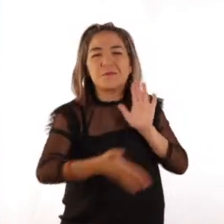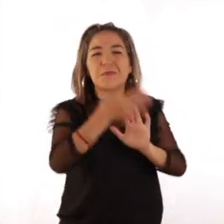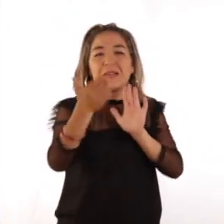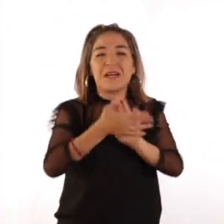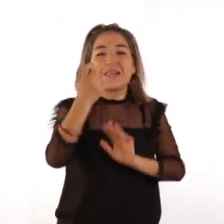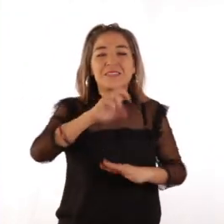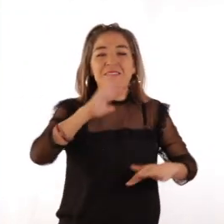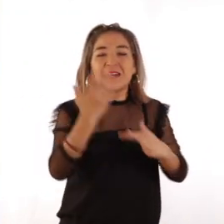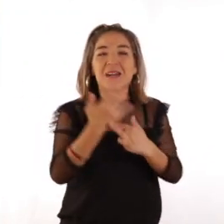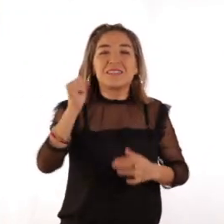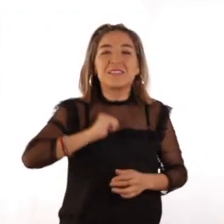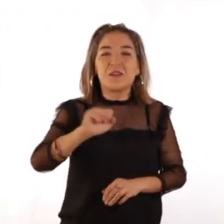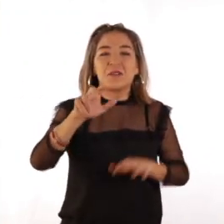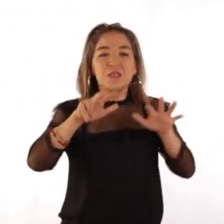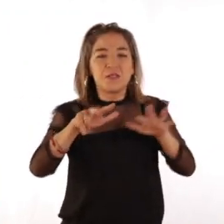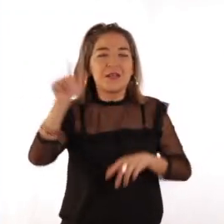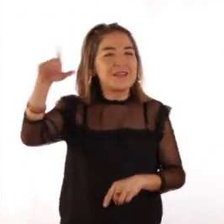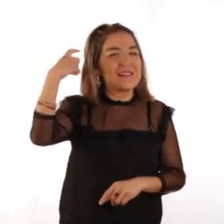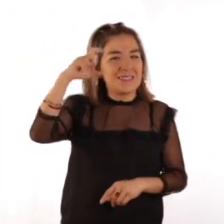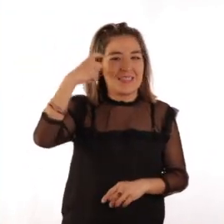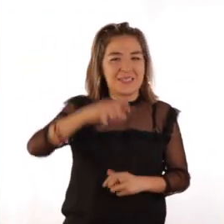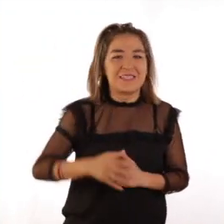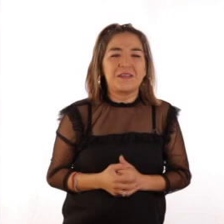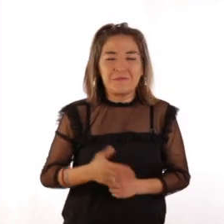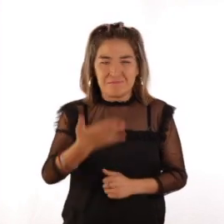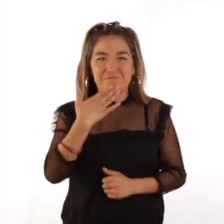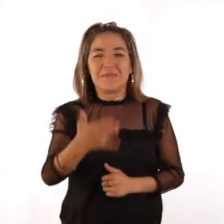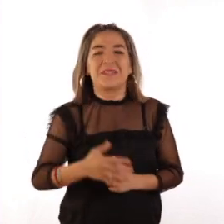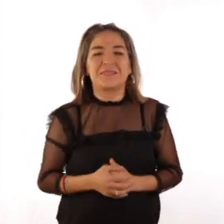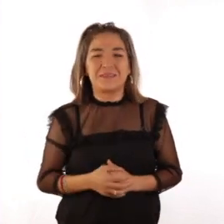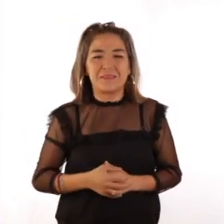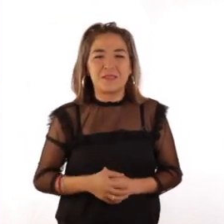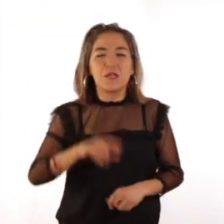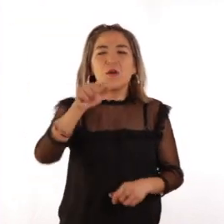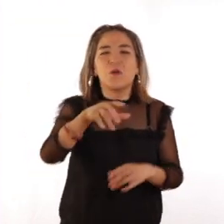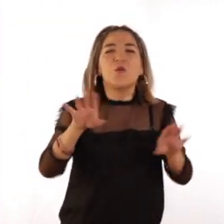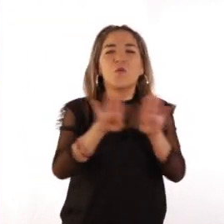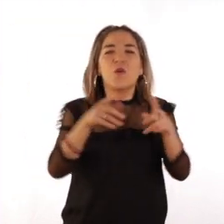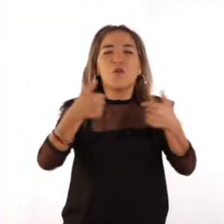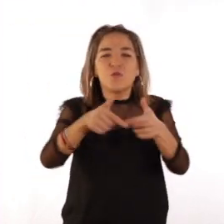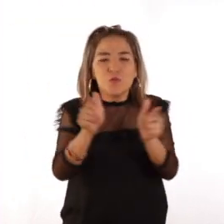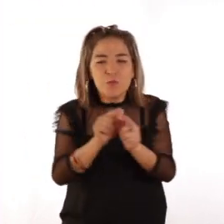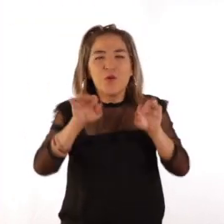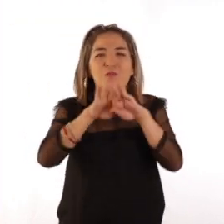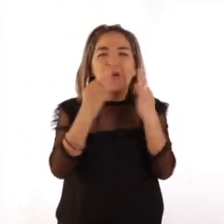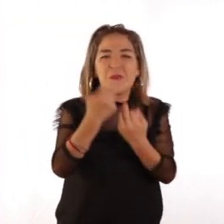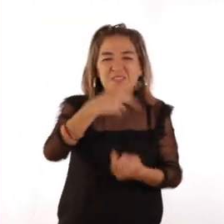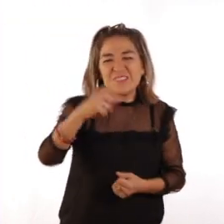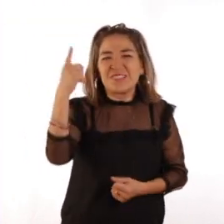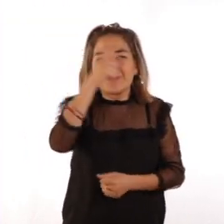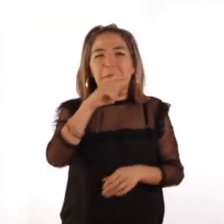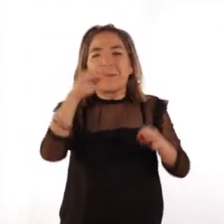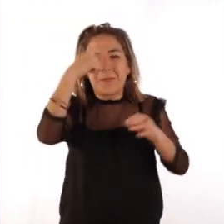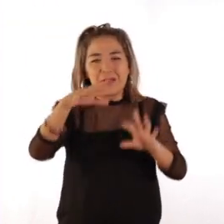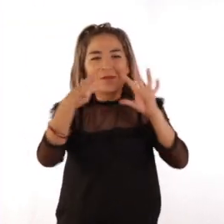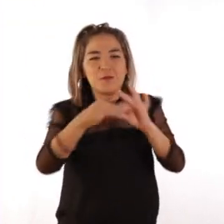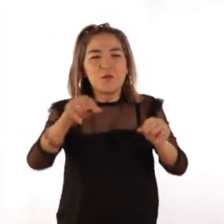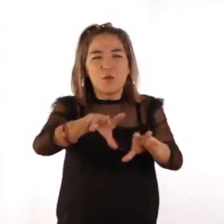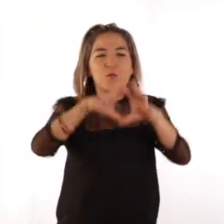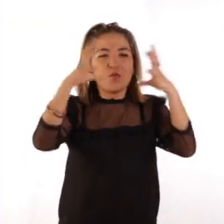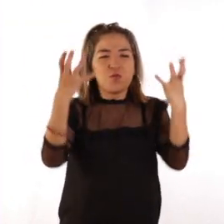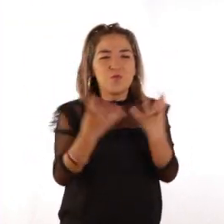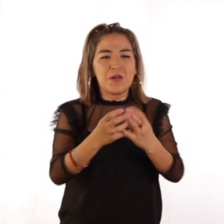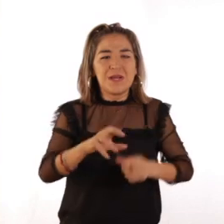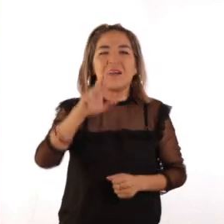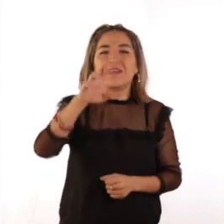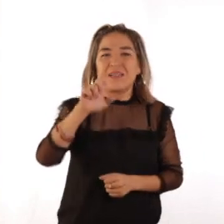a ser construido en la primera mitad del siglo XVIII. Querétaro. Muy bien. Conjunto de formas complejas que accidentan la superficie